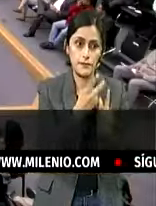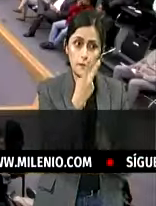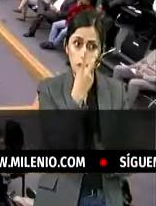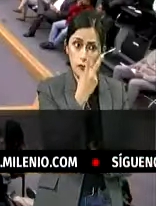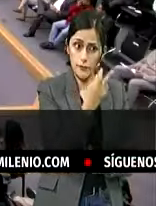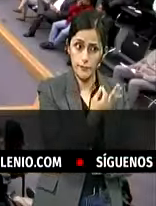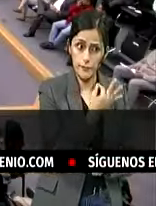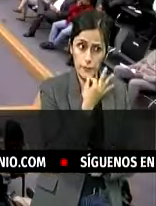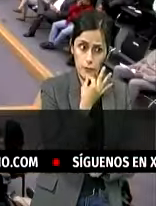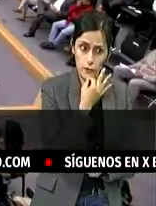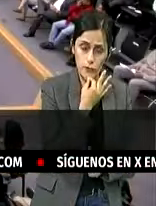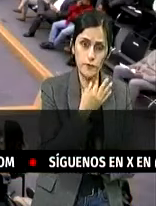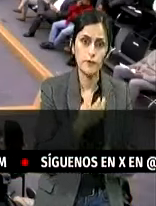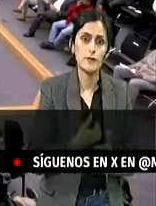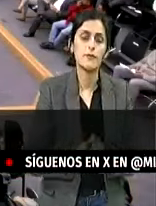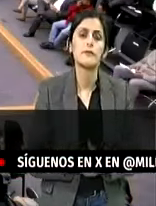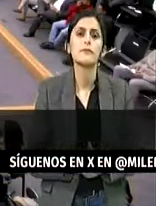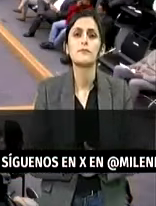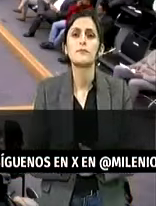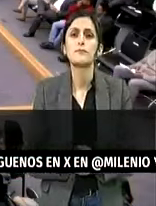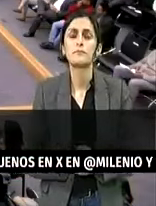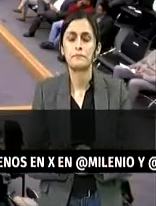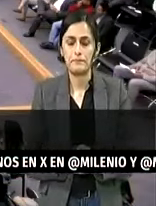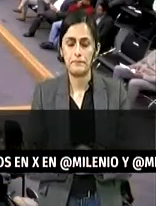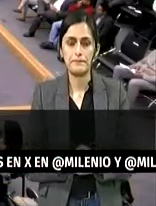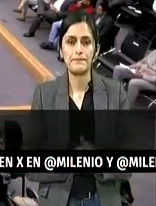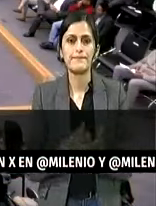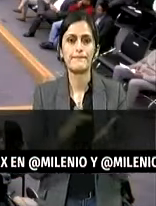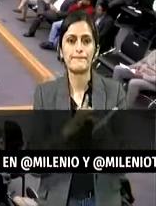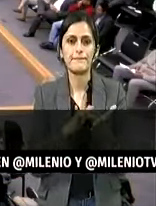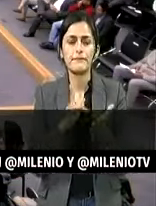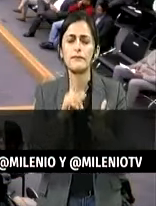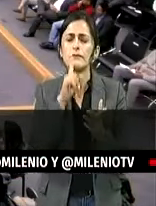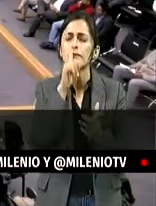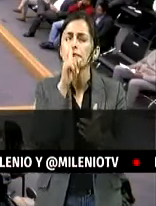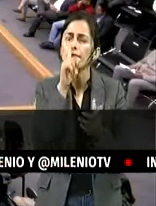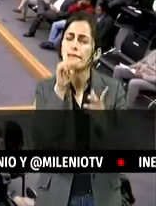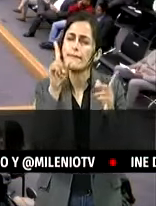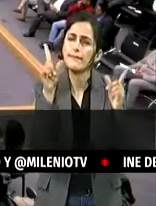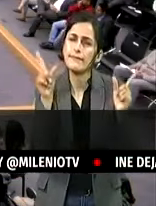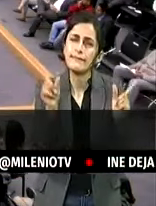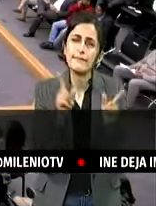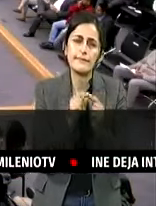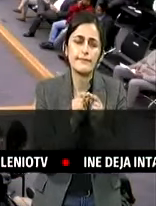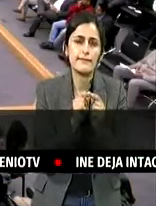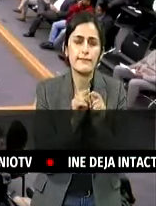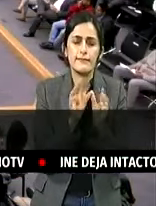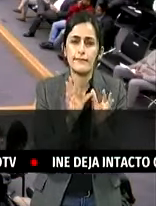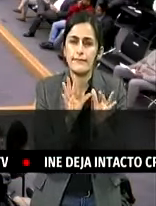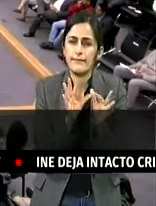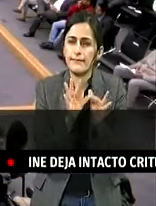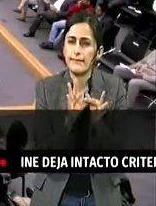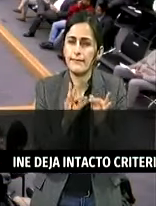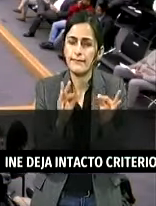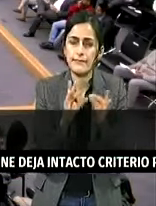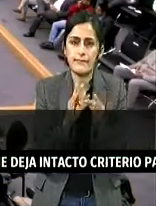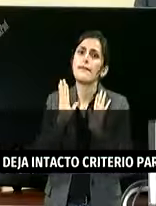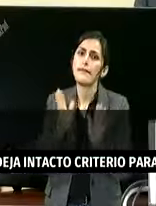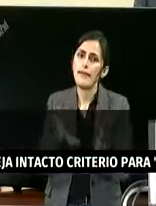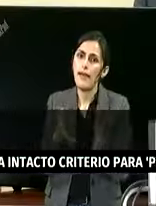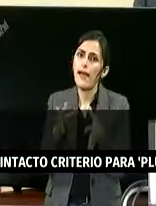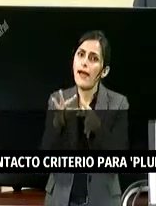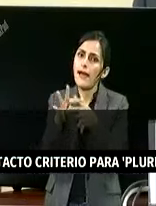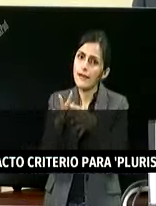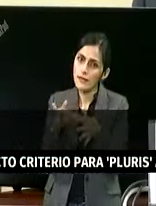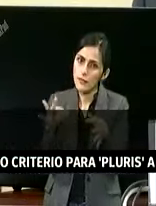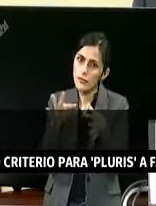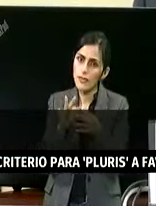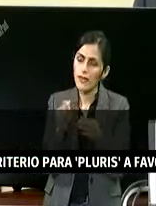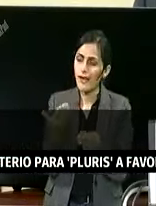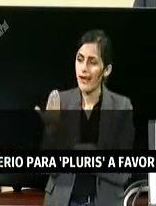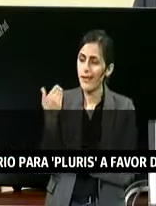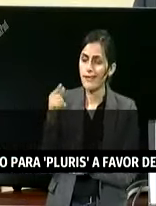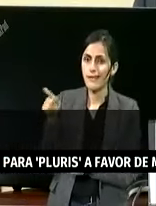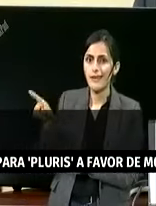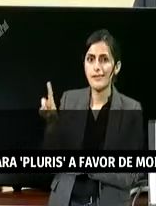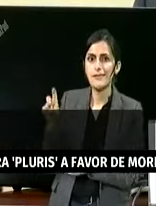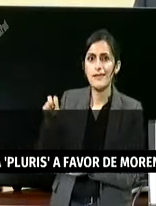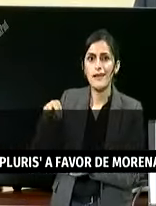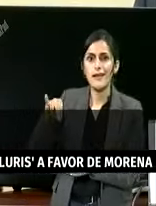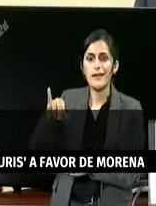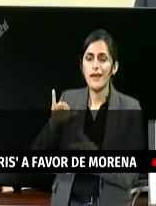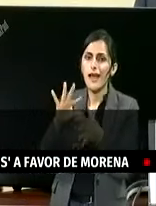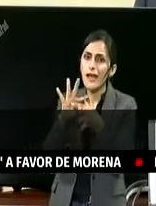que se resuelva llegará al Tribunal Electoral, que será quien en definitiva pues